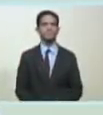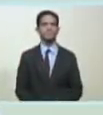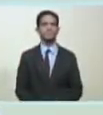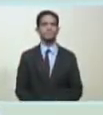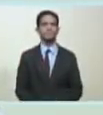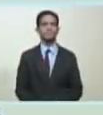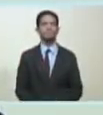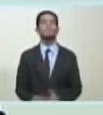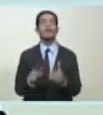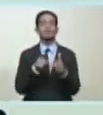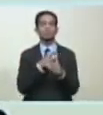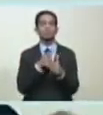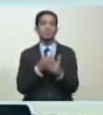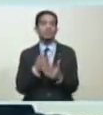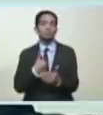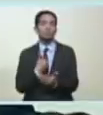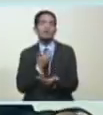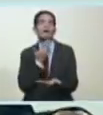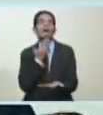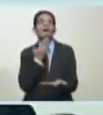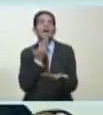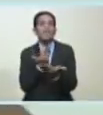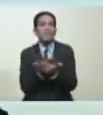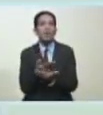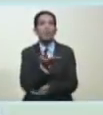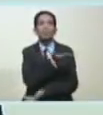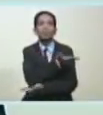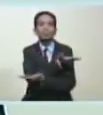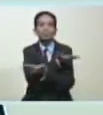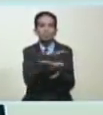agradezco a nuestro pueblo,